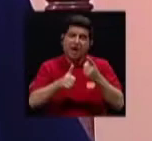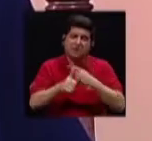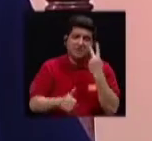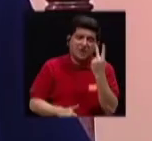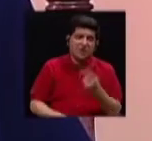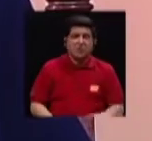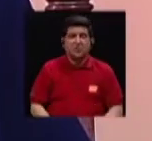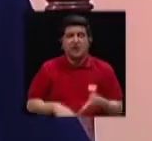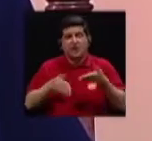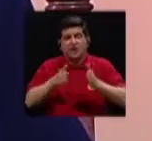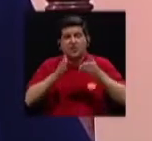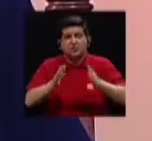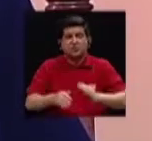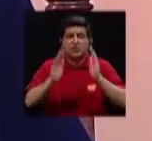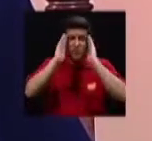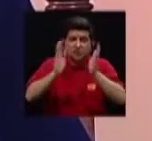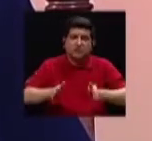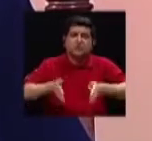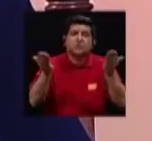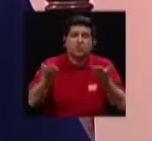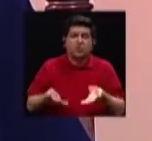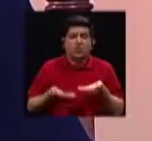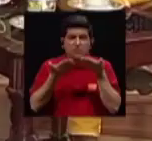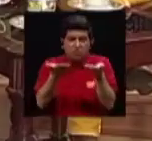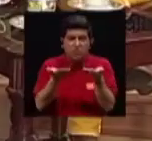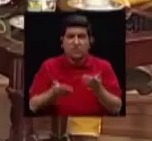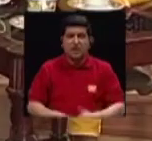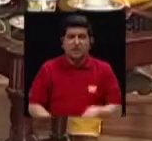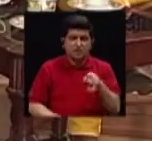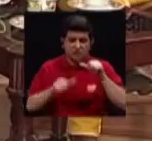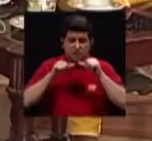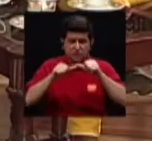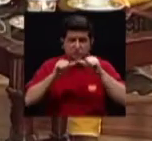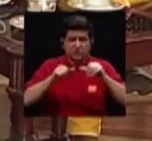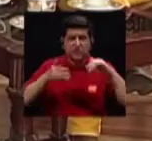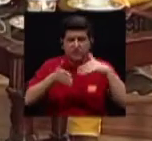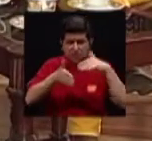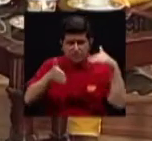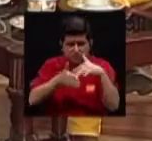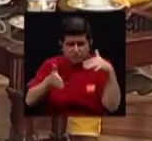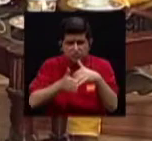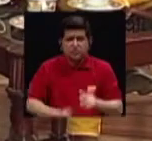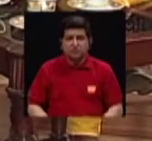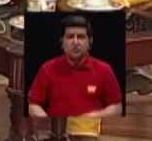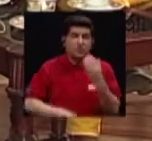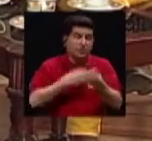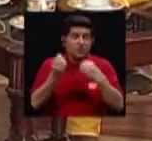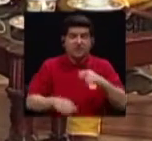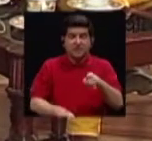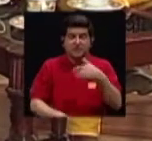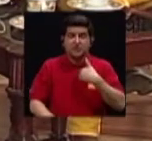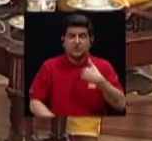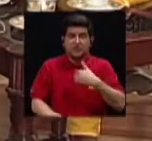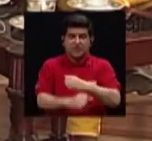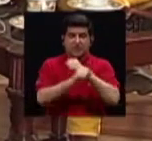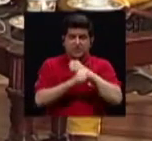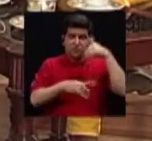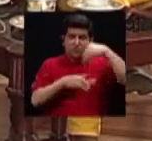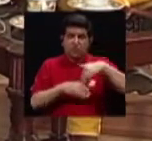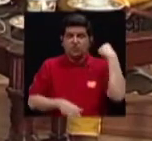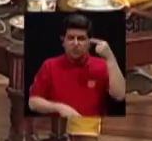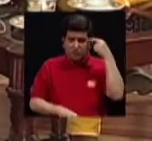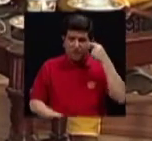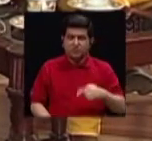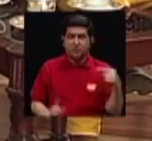sobreviven nuestros niños, cómo les damos las herramientas para que sigan estudiando, cómo hacemos para asegurarlos por el Estado, porque les quitan hasta